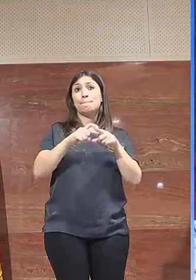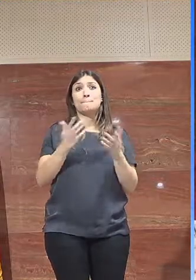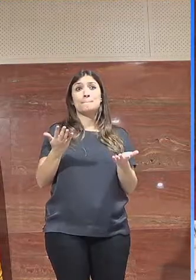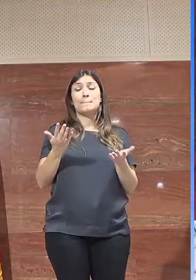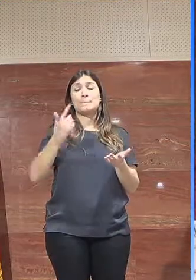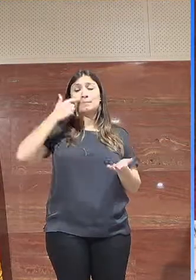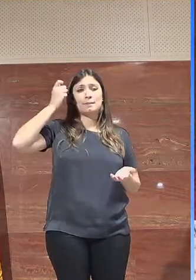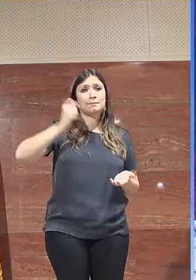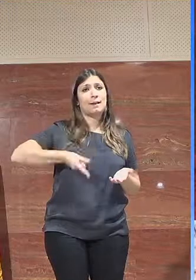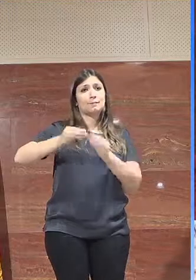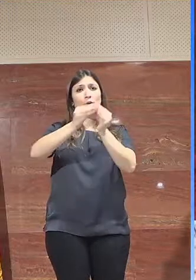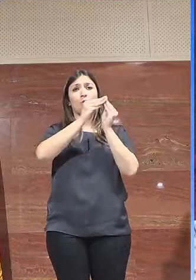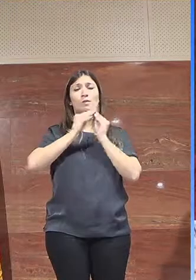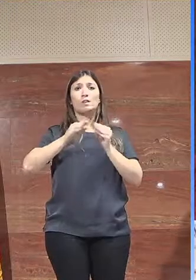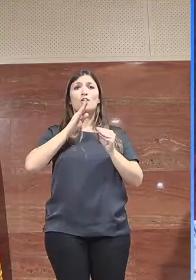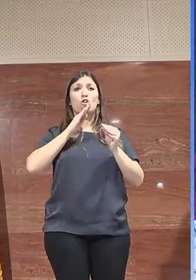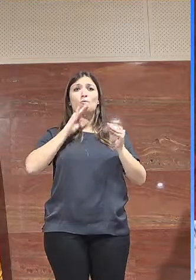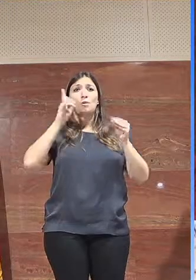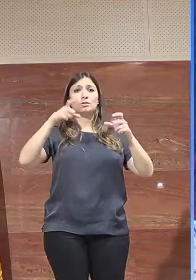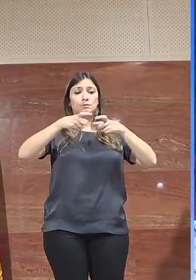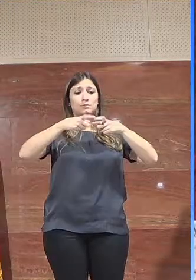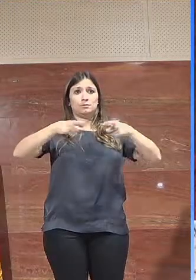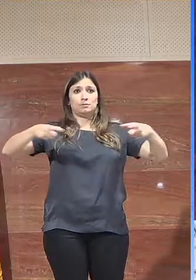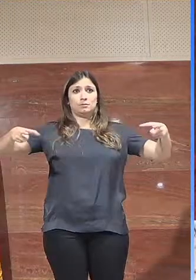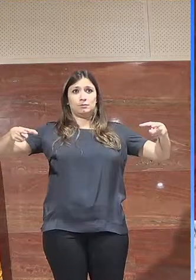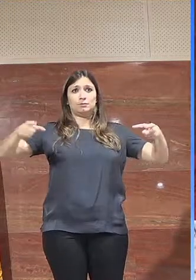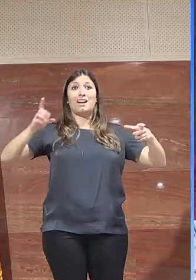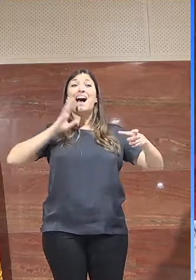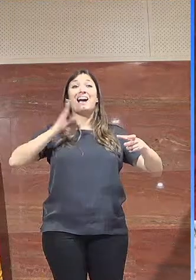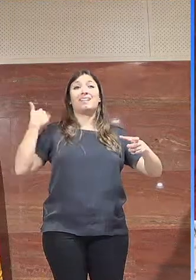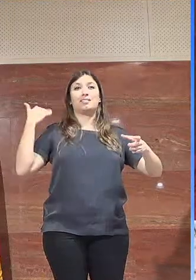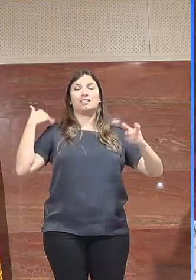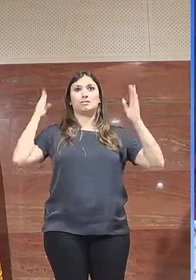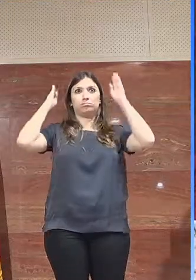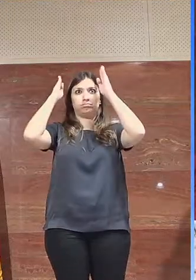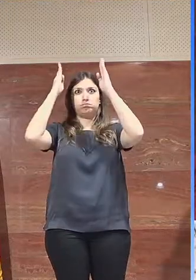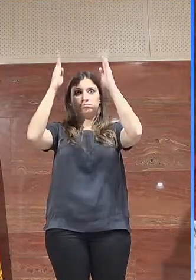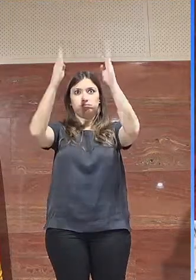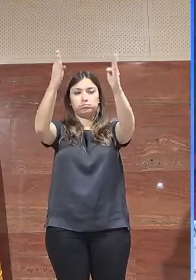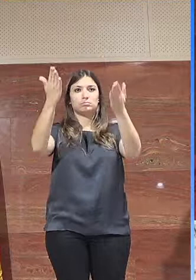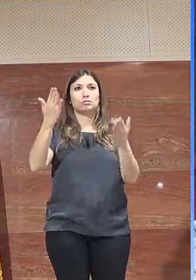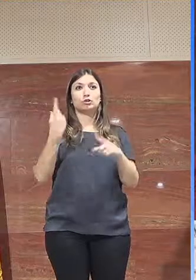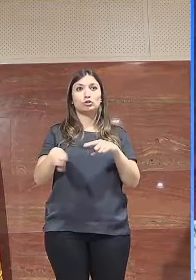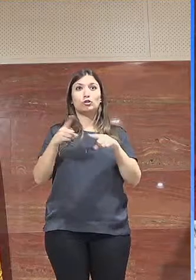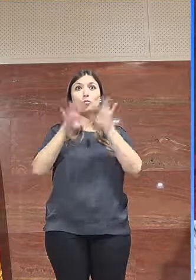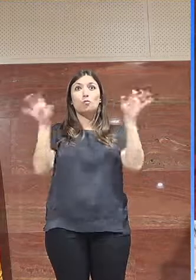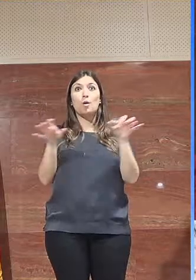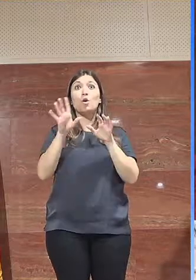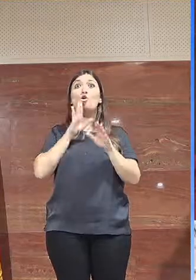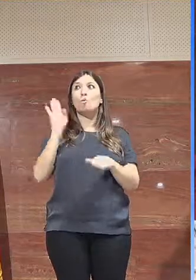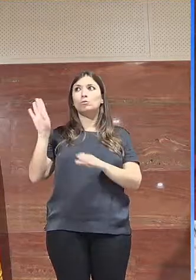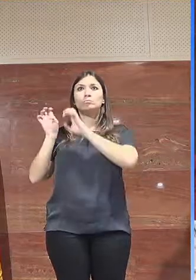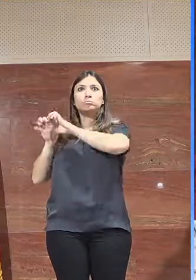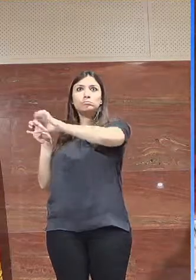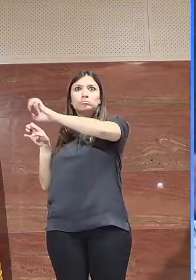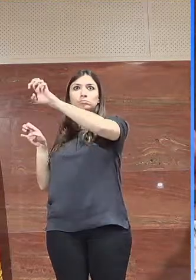más común esa cocina con planta rectangular, más larga que ancha, donde los elementos de mobiliario se colocan en un solo